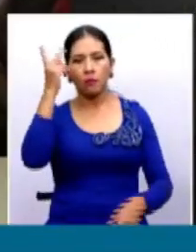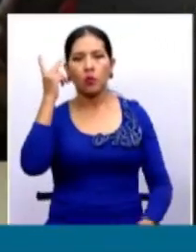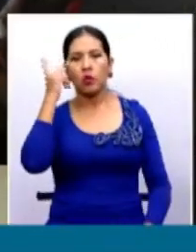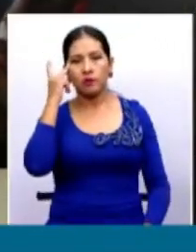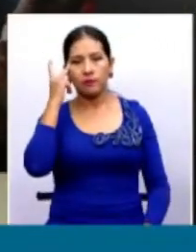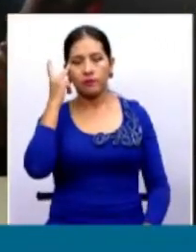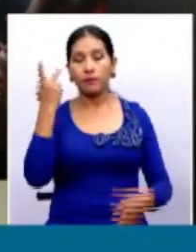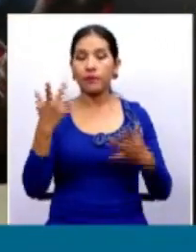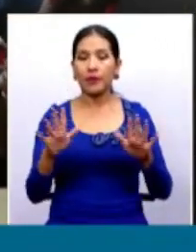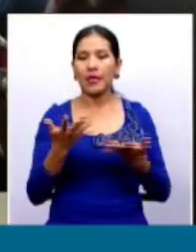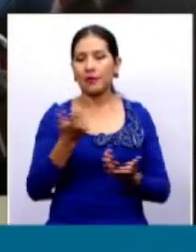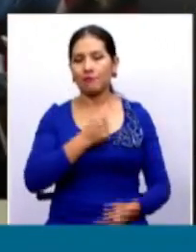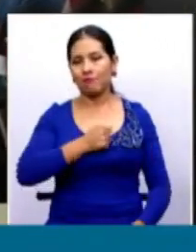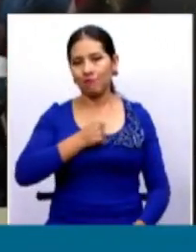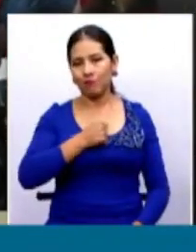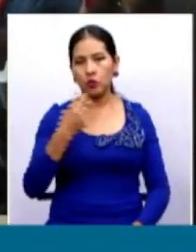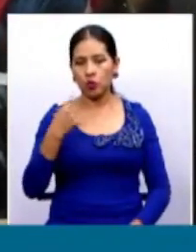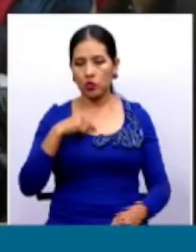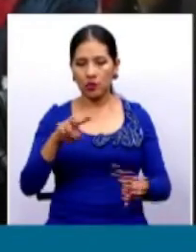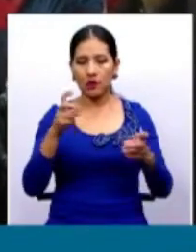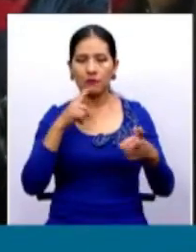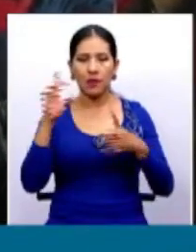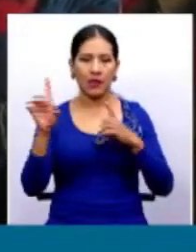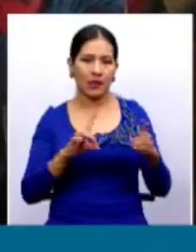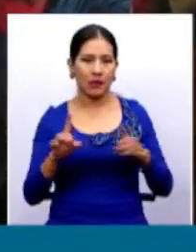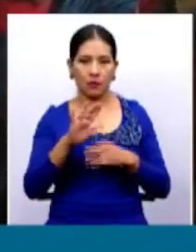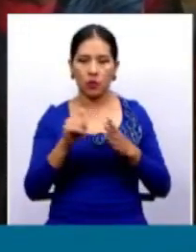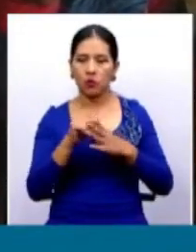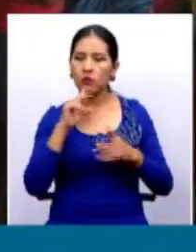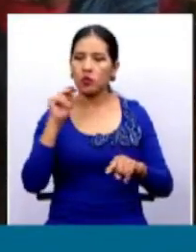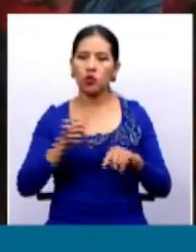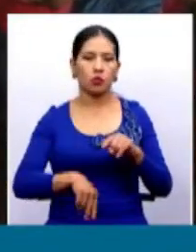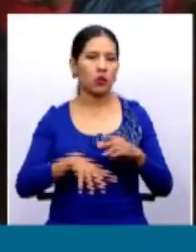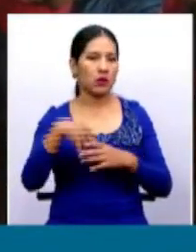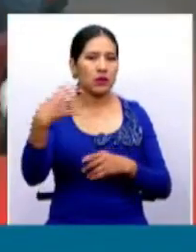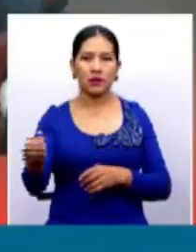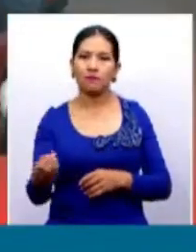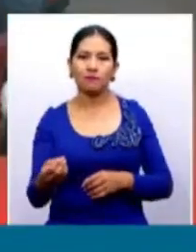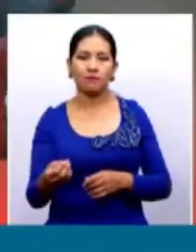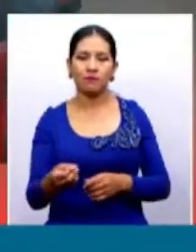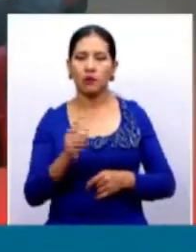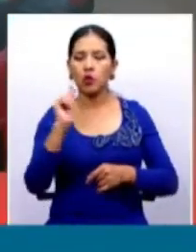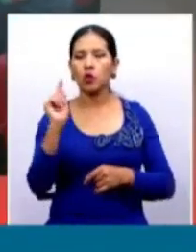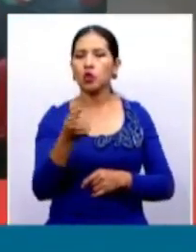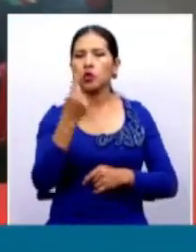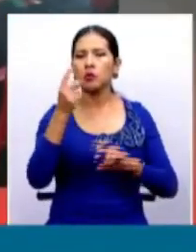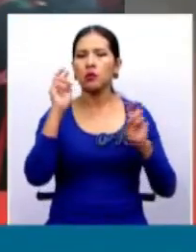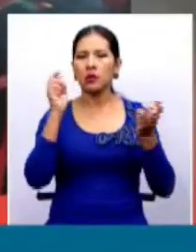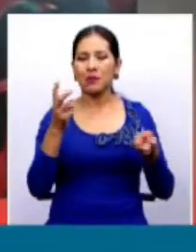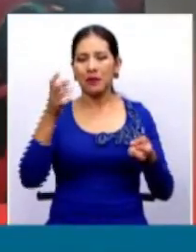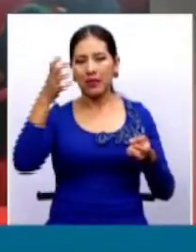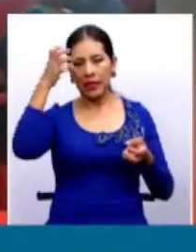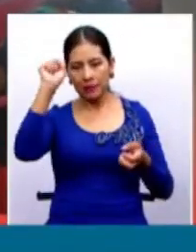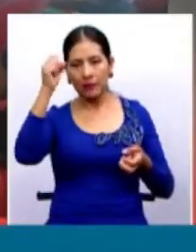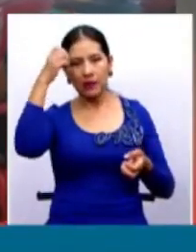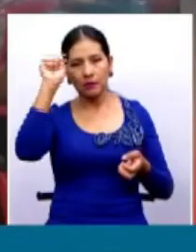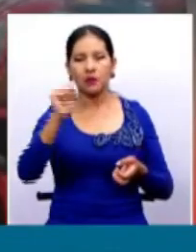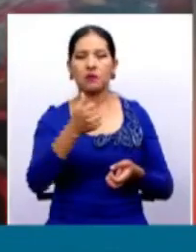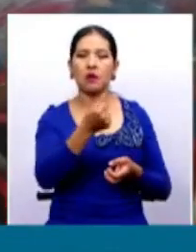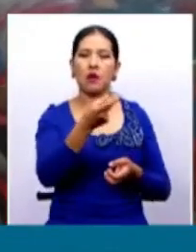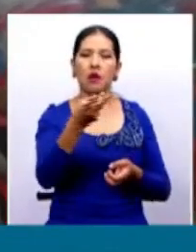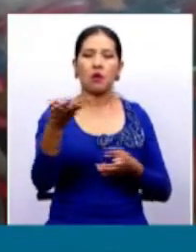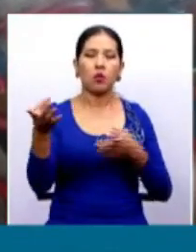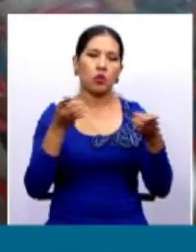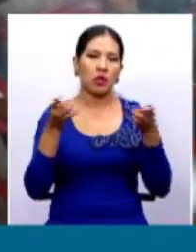estamos en esa en esa dinámica que no podemos salir solo solo por Caprichos de algunos